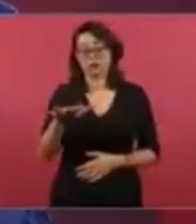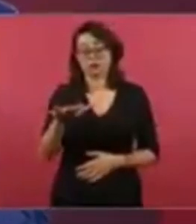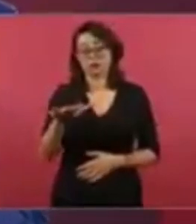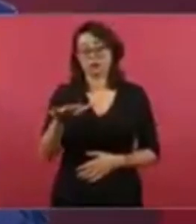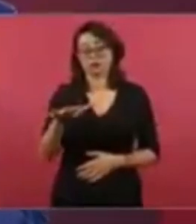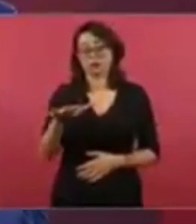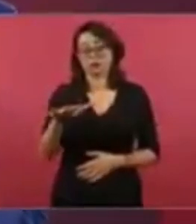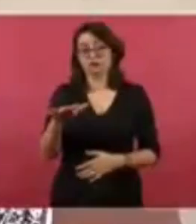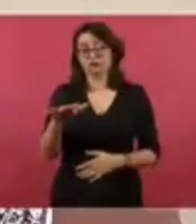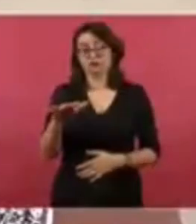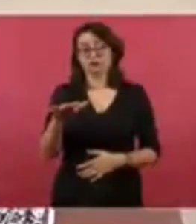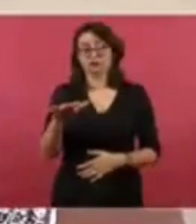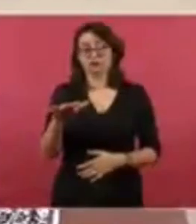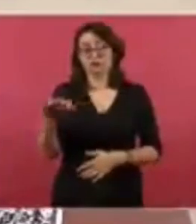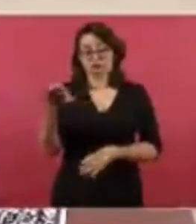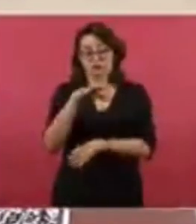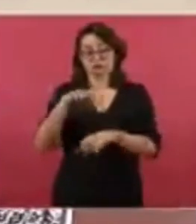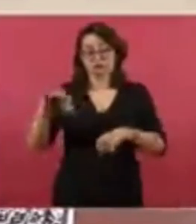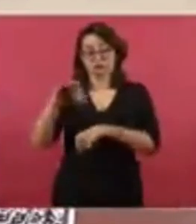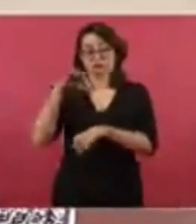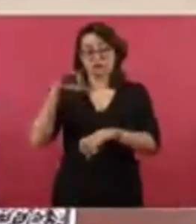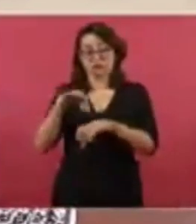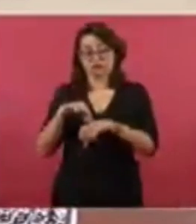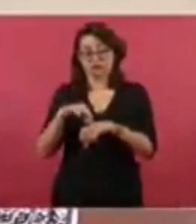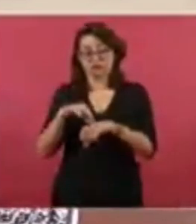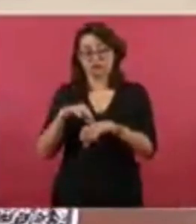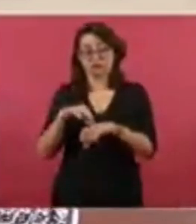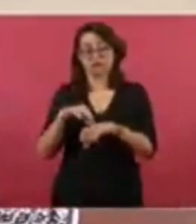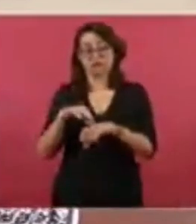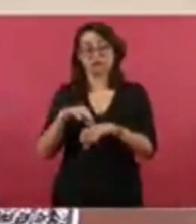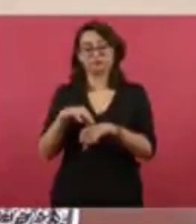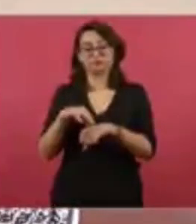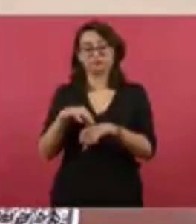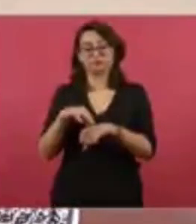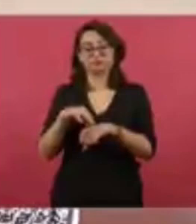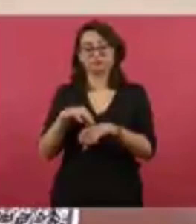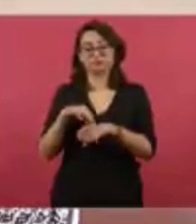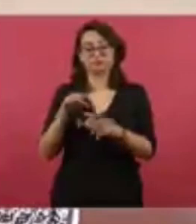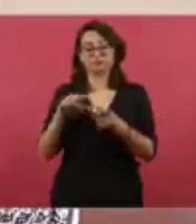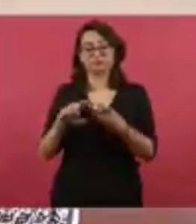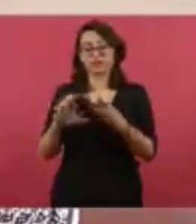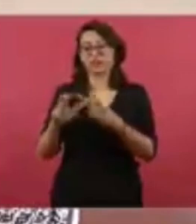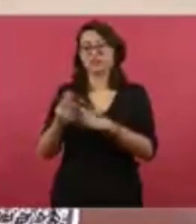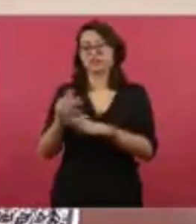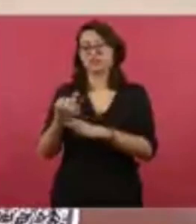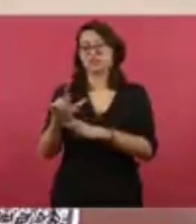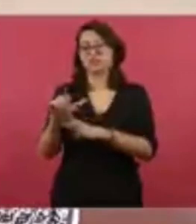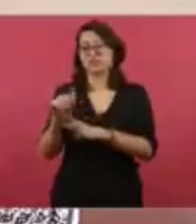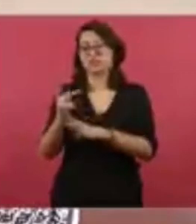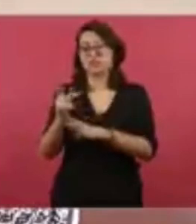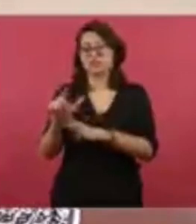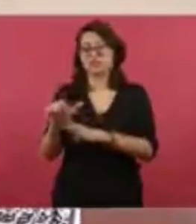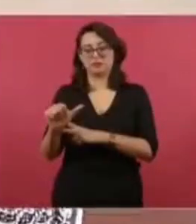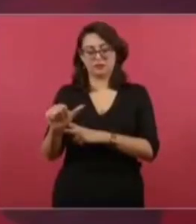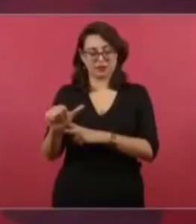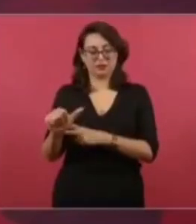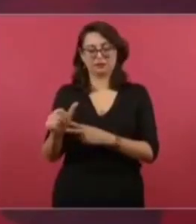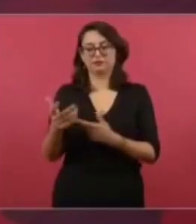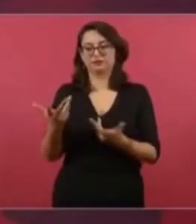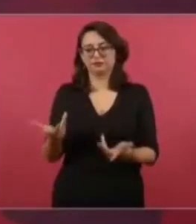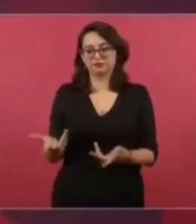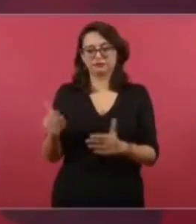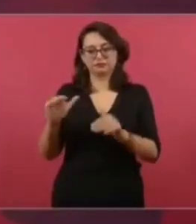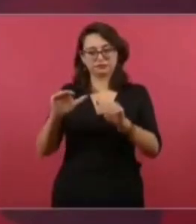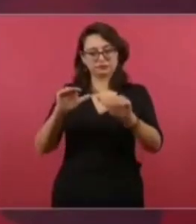Al ser cuestionado sobre una supuesta contratación de espectaculares por parte de los aspirantes a la coordinación de la defensa de la 4T, el